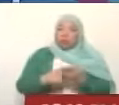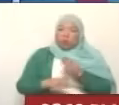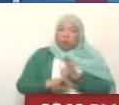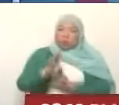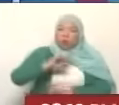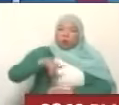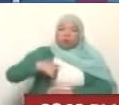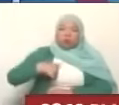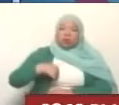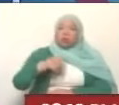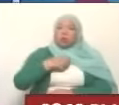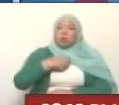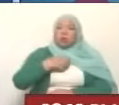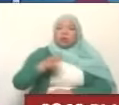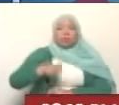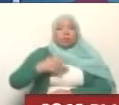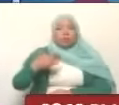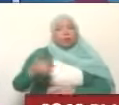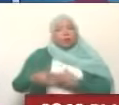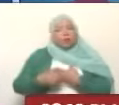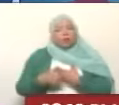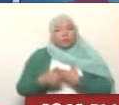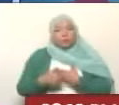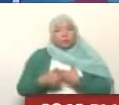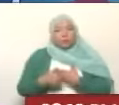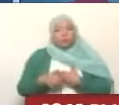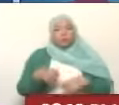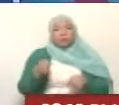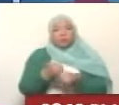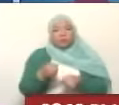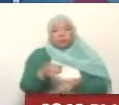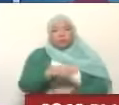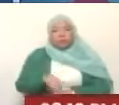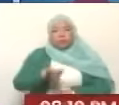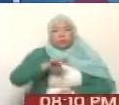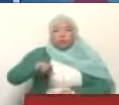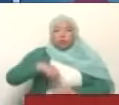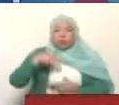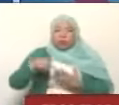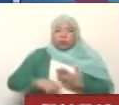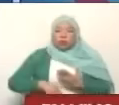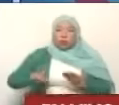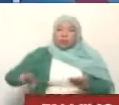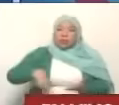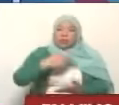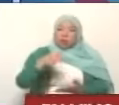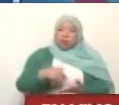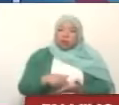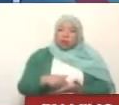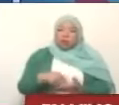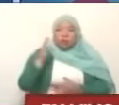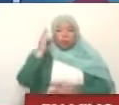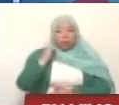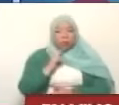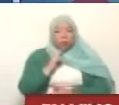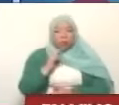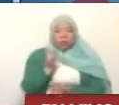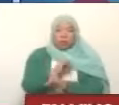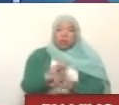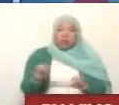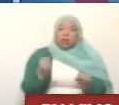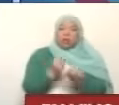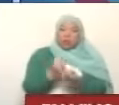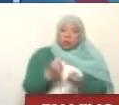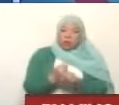surja. No lo van a poder detener. Y allí es donde nuestro proyecto nacionalista, bolivariano,